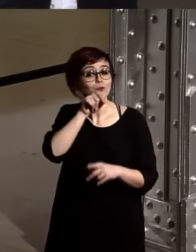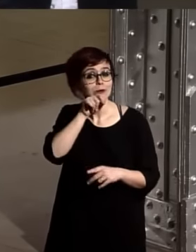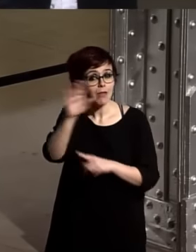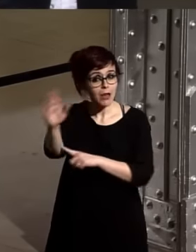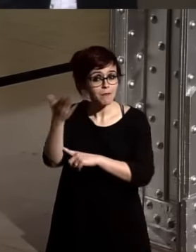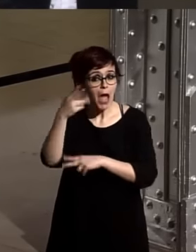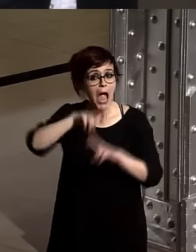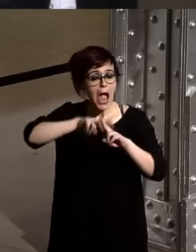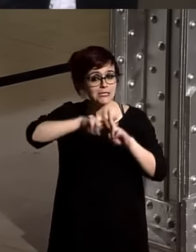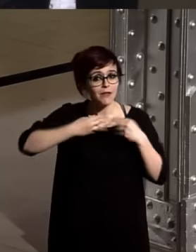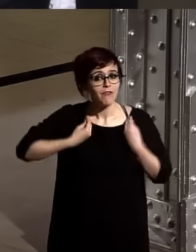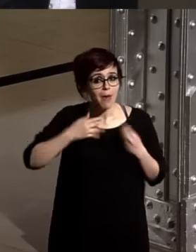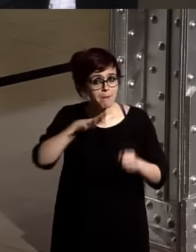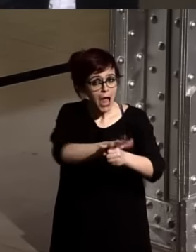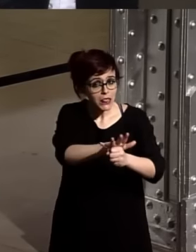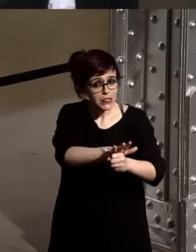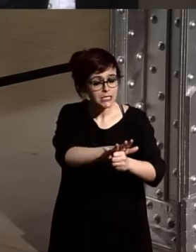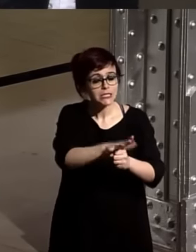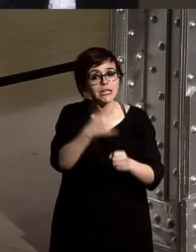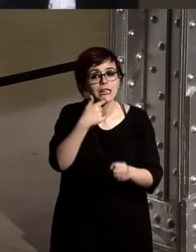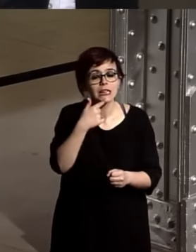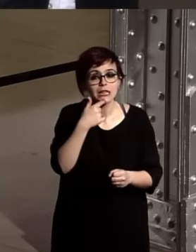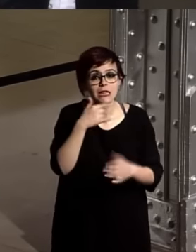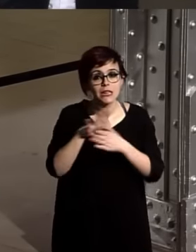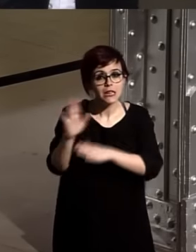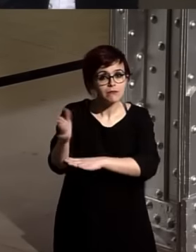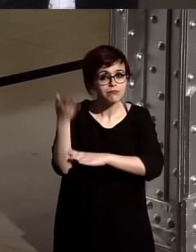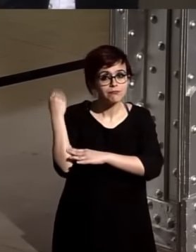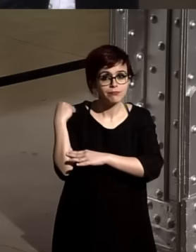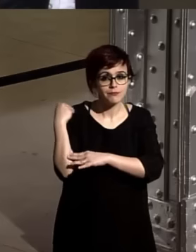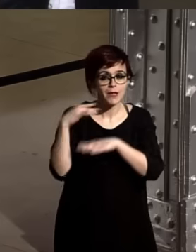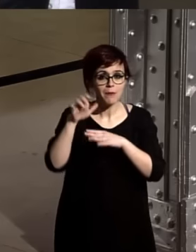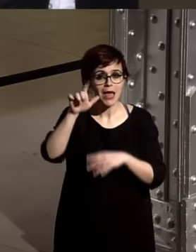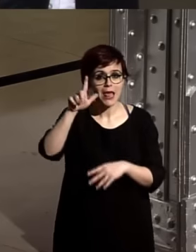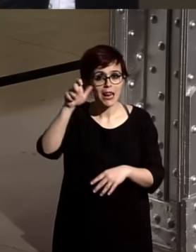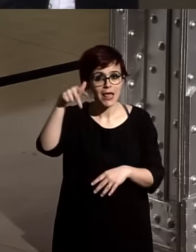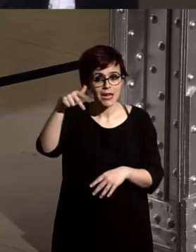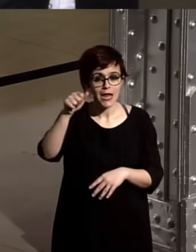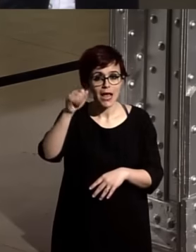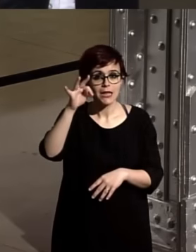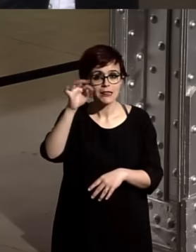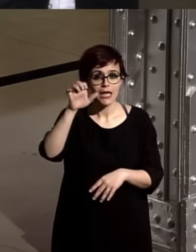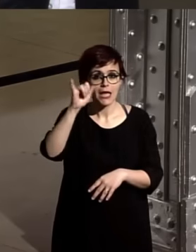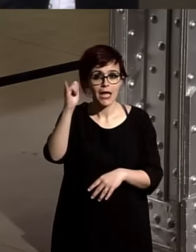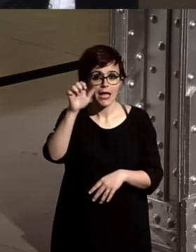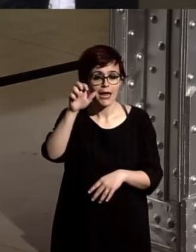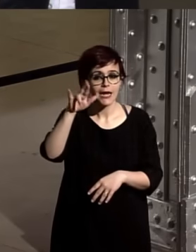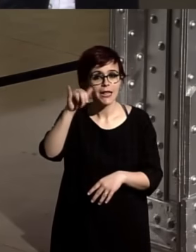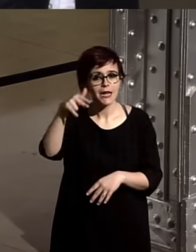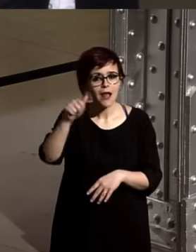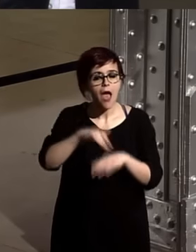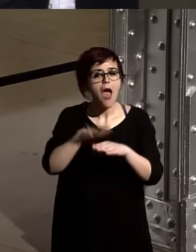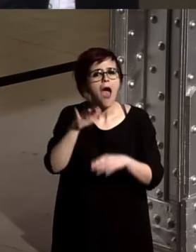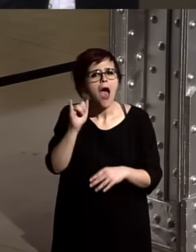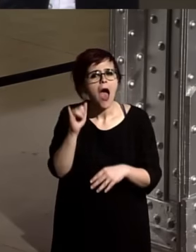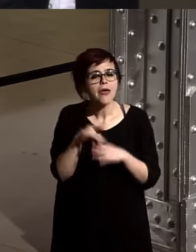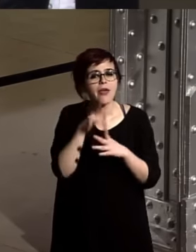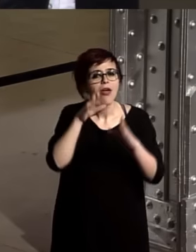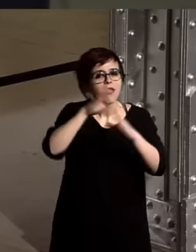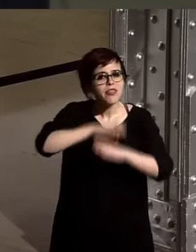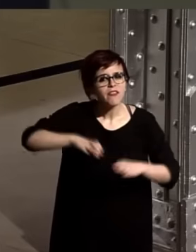con el hashtag vidam mares nos plantea Elena Tejerina si Existe algún científico que